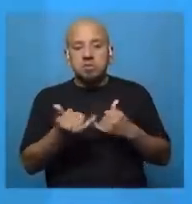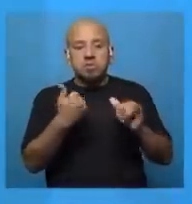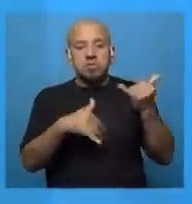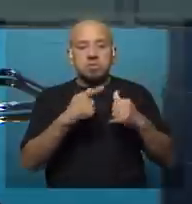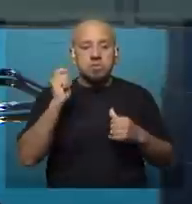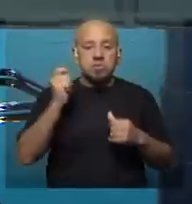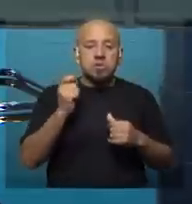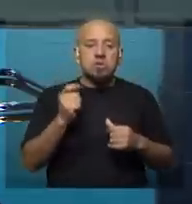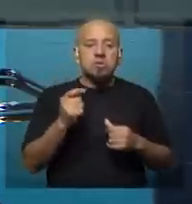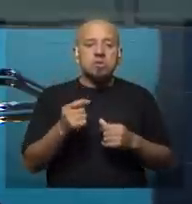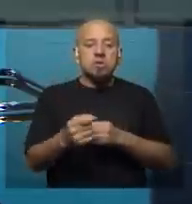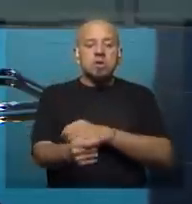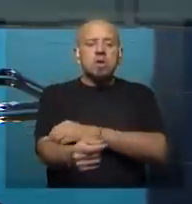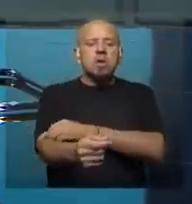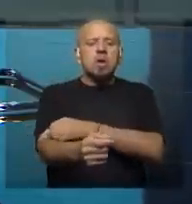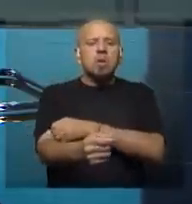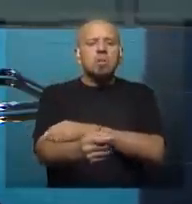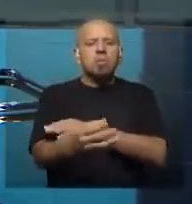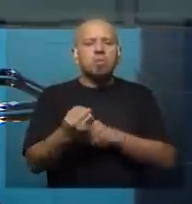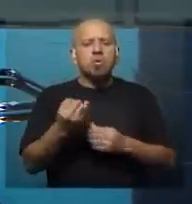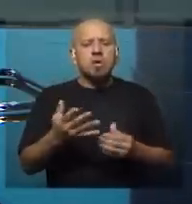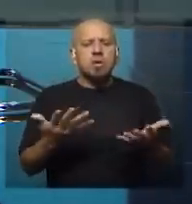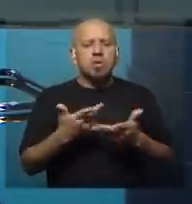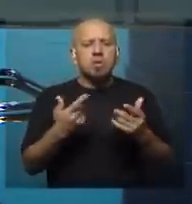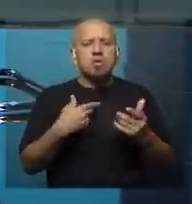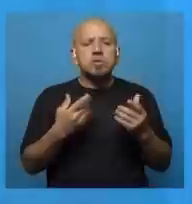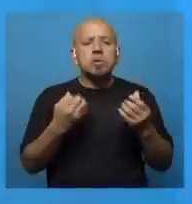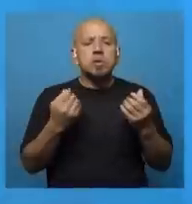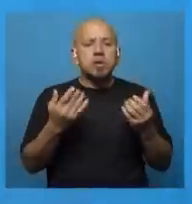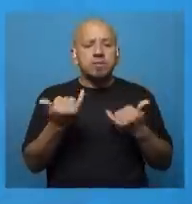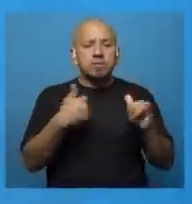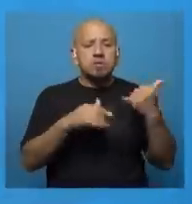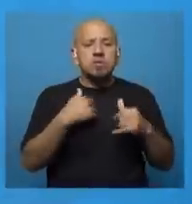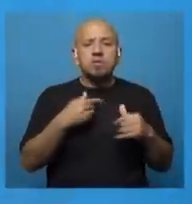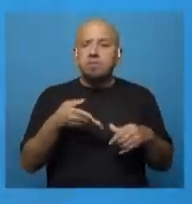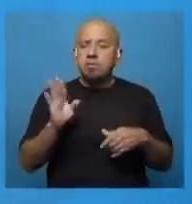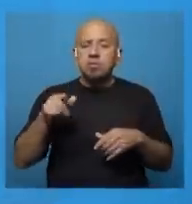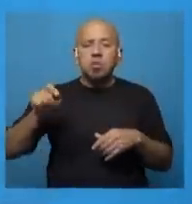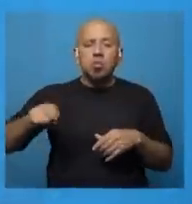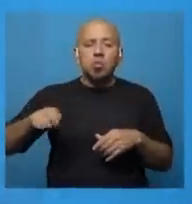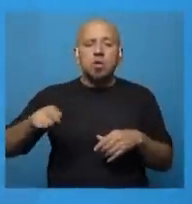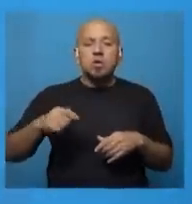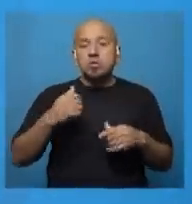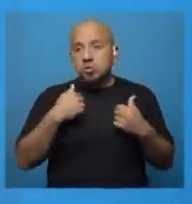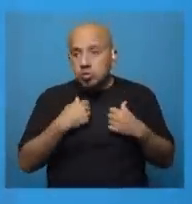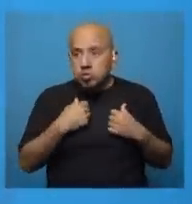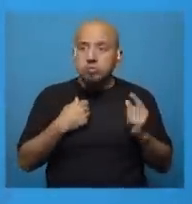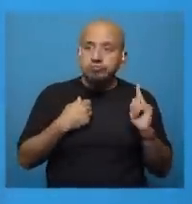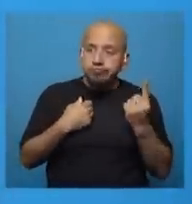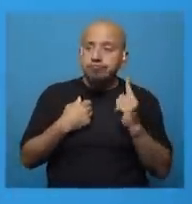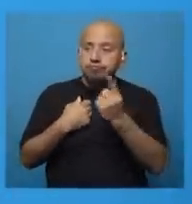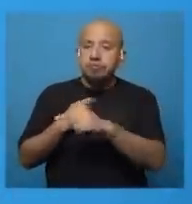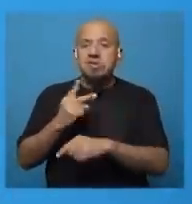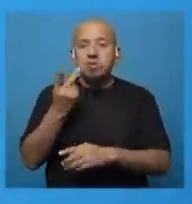pública por qué ahora aparece esta información porque fuimos a un juez fuimos al juez tuvimos que ir al juez por